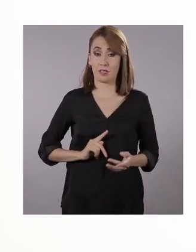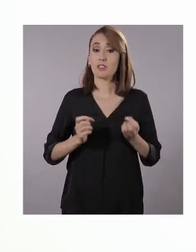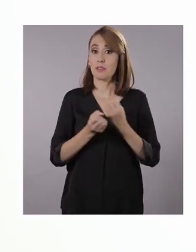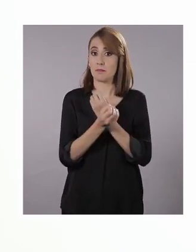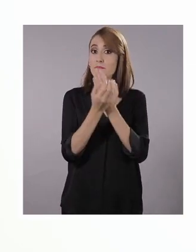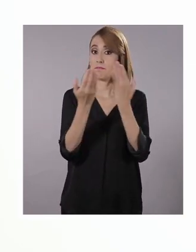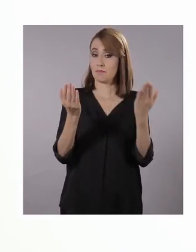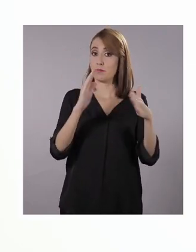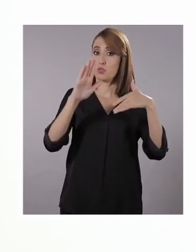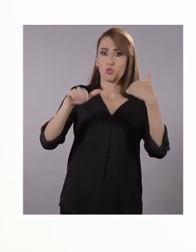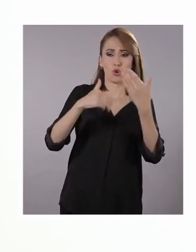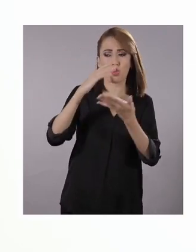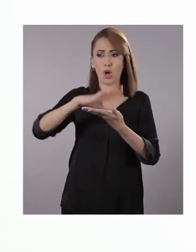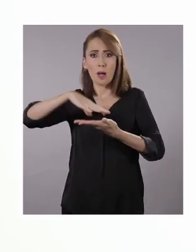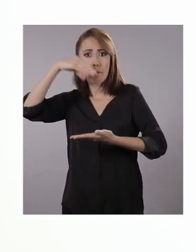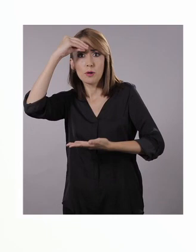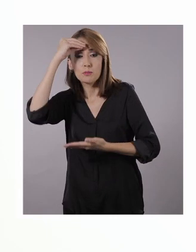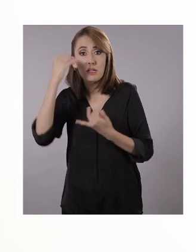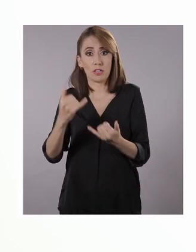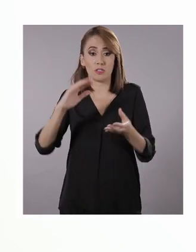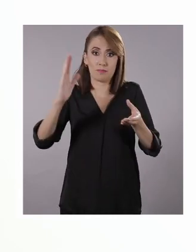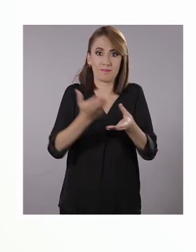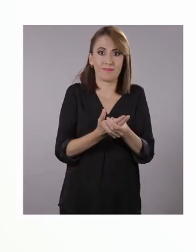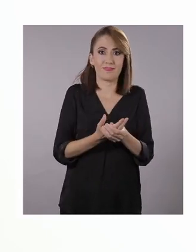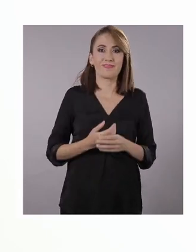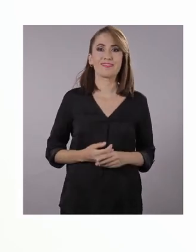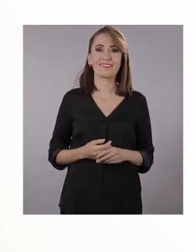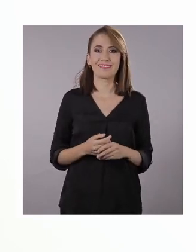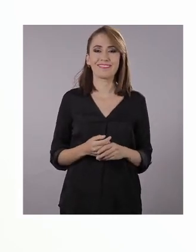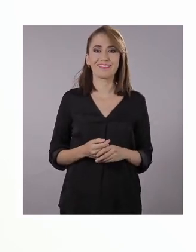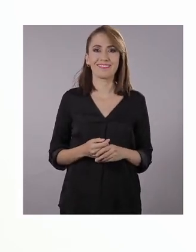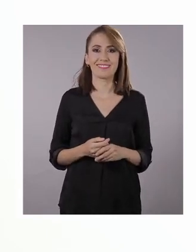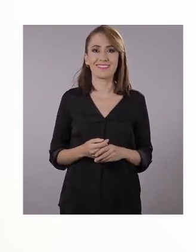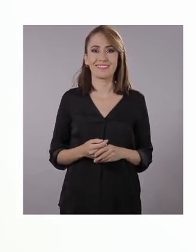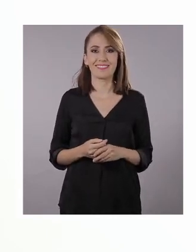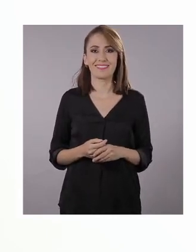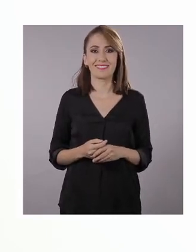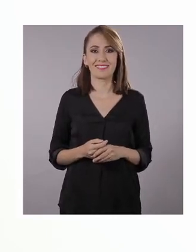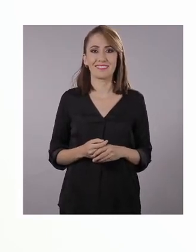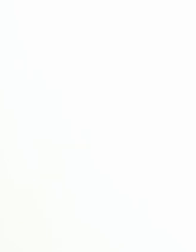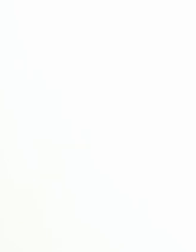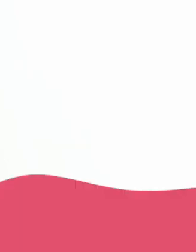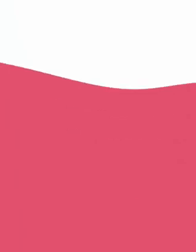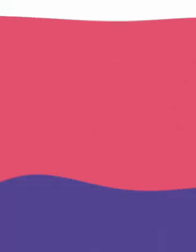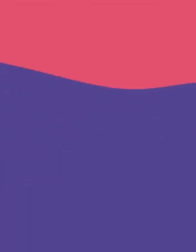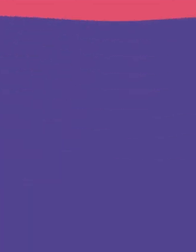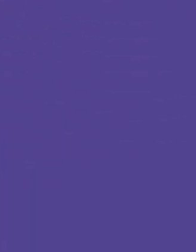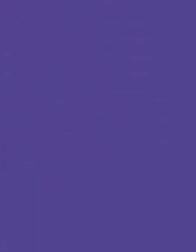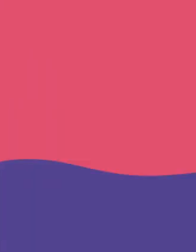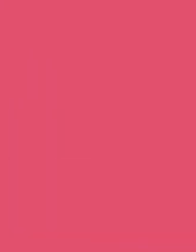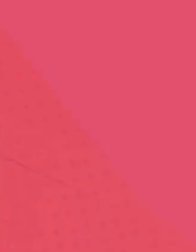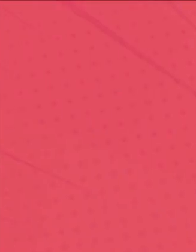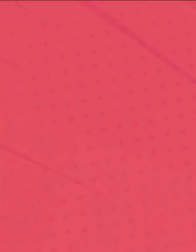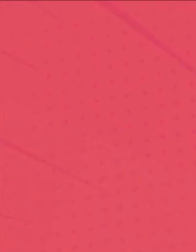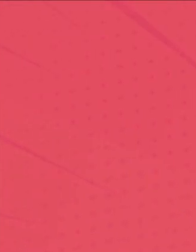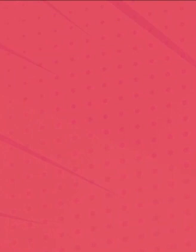junto con su diario personal. Así es, todo lo que hemos aprendido en este día.